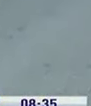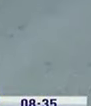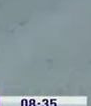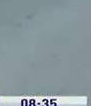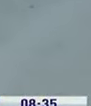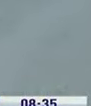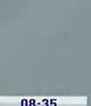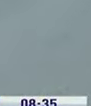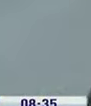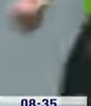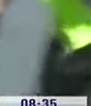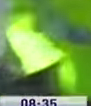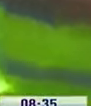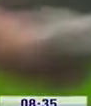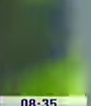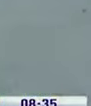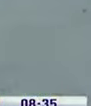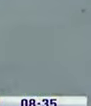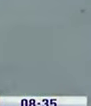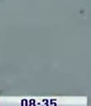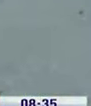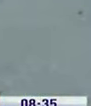fuera.